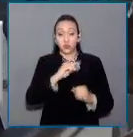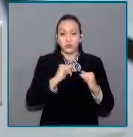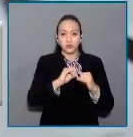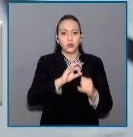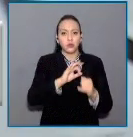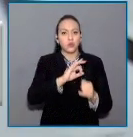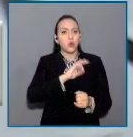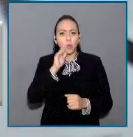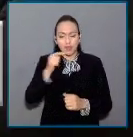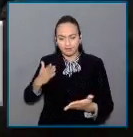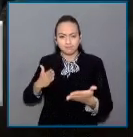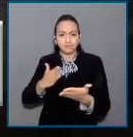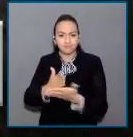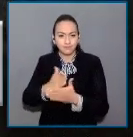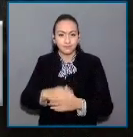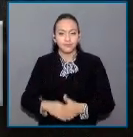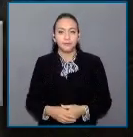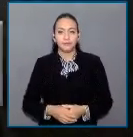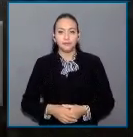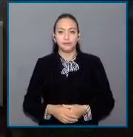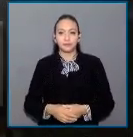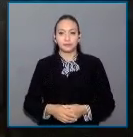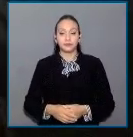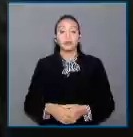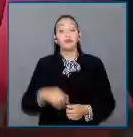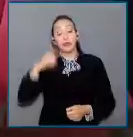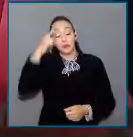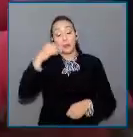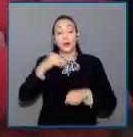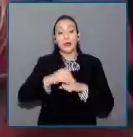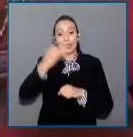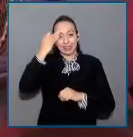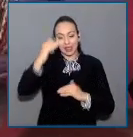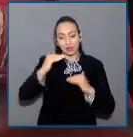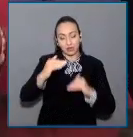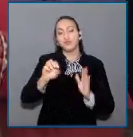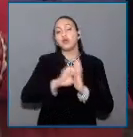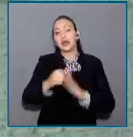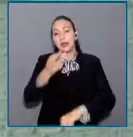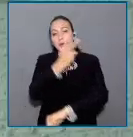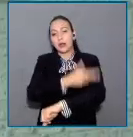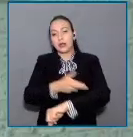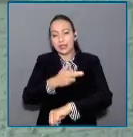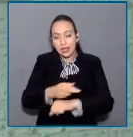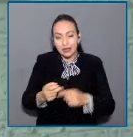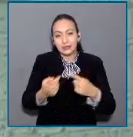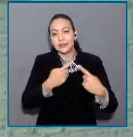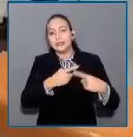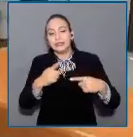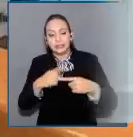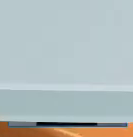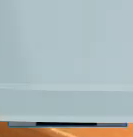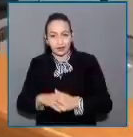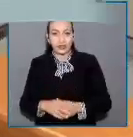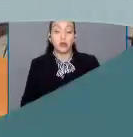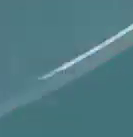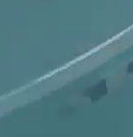y plazos fijos para resolver los asuntos de índole tributario y penal.